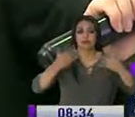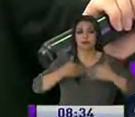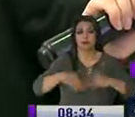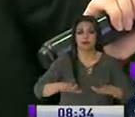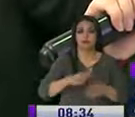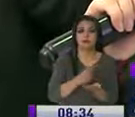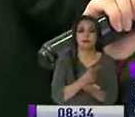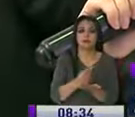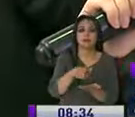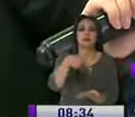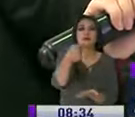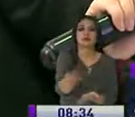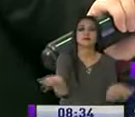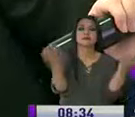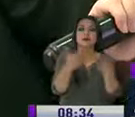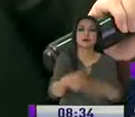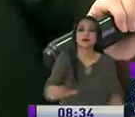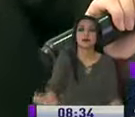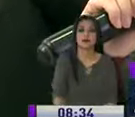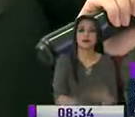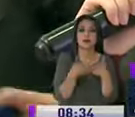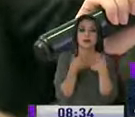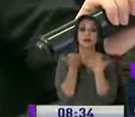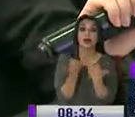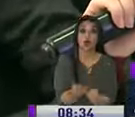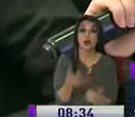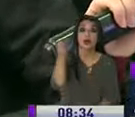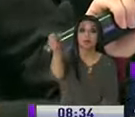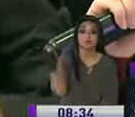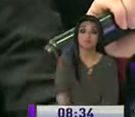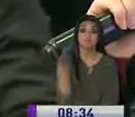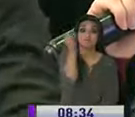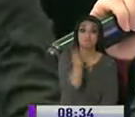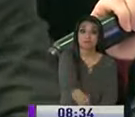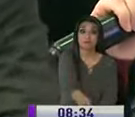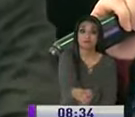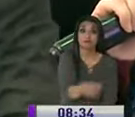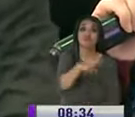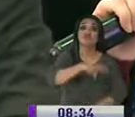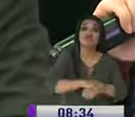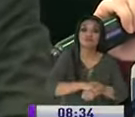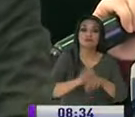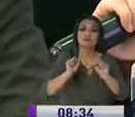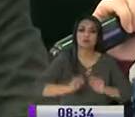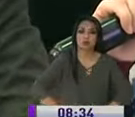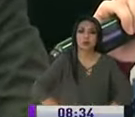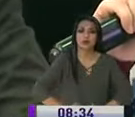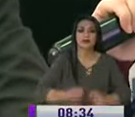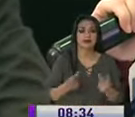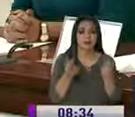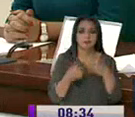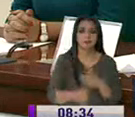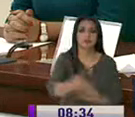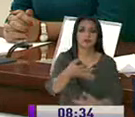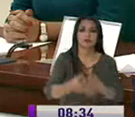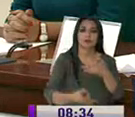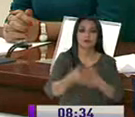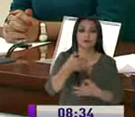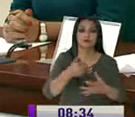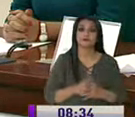todo lo contrario. Me gusta trabajar de la mano con todos los que hacemos la comunidad. Si usted se ha sentido ofendido o cree